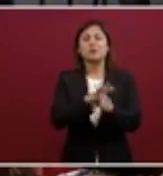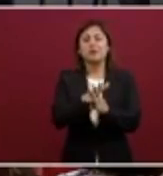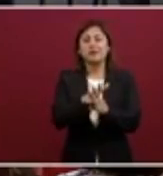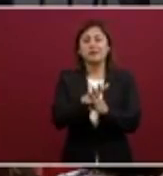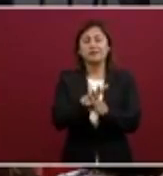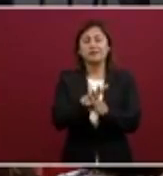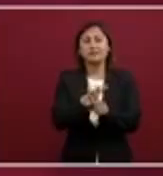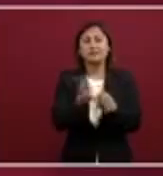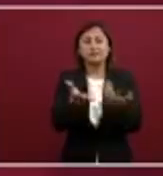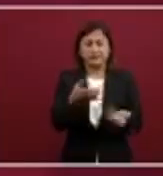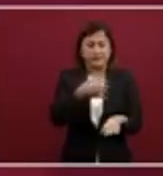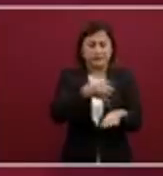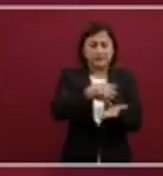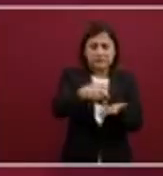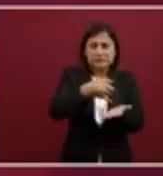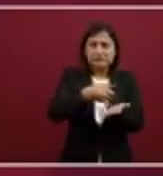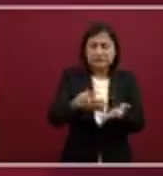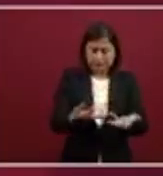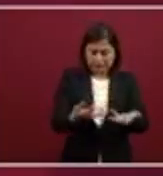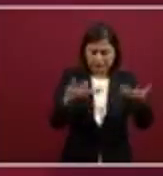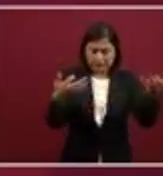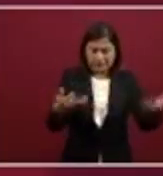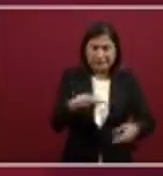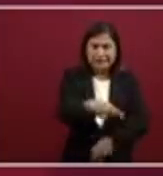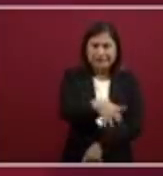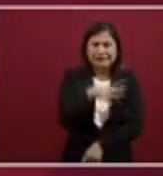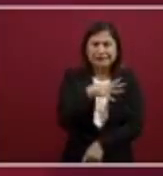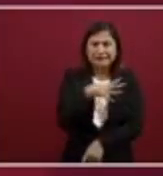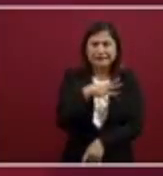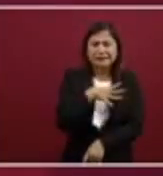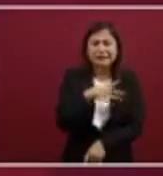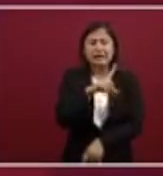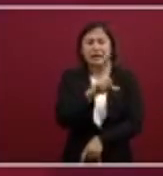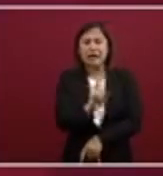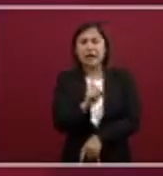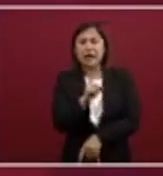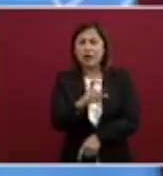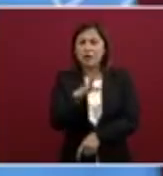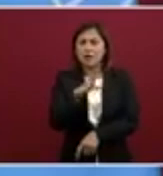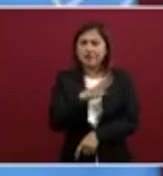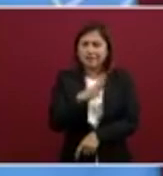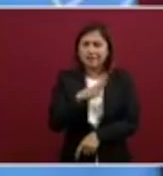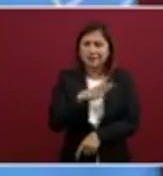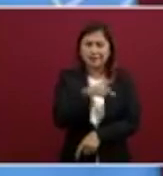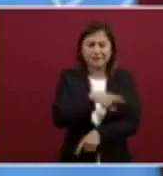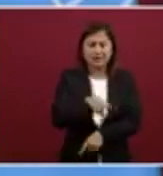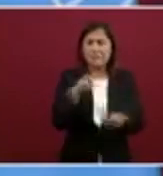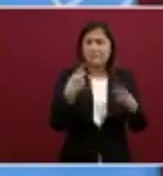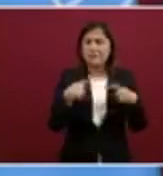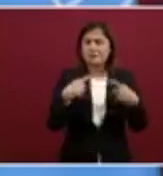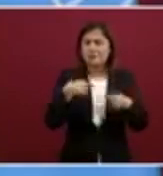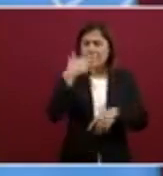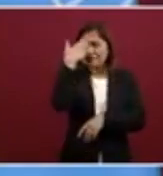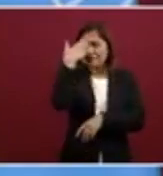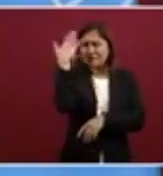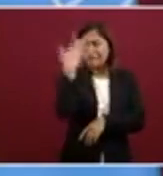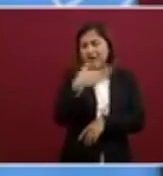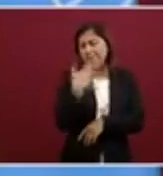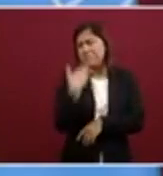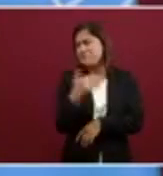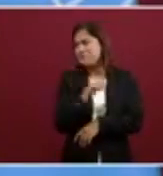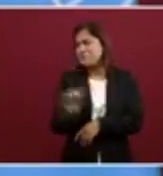se tienen las tierras, se tiene el agua, se tiene el conocimiento